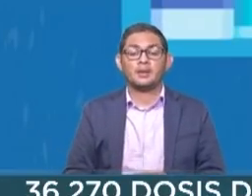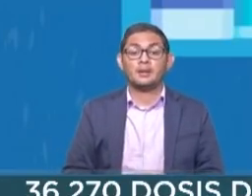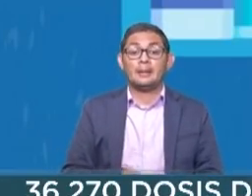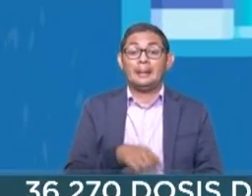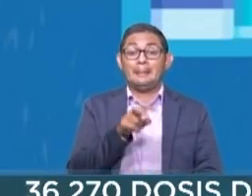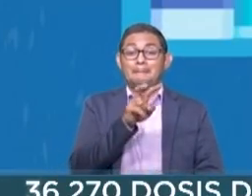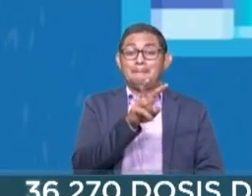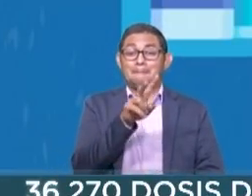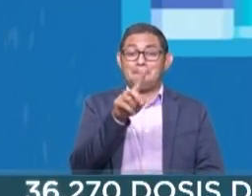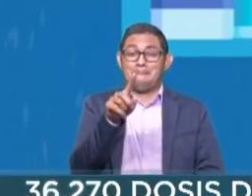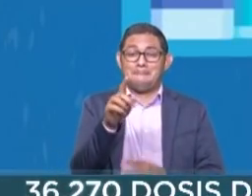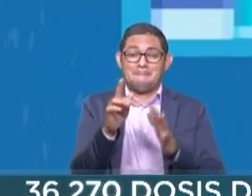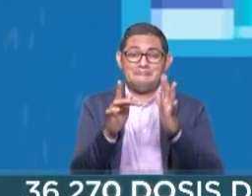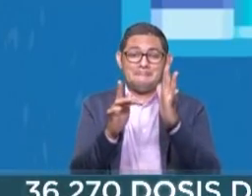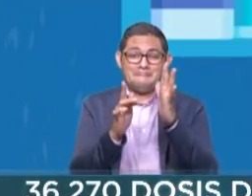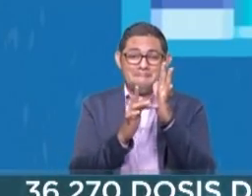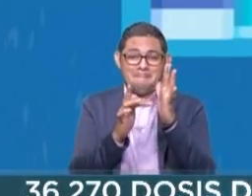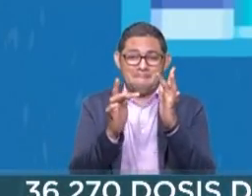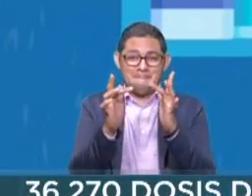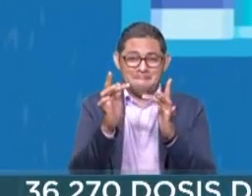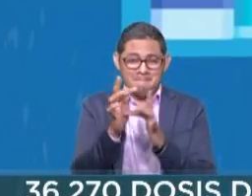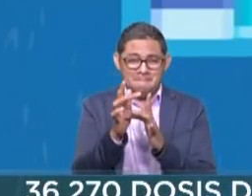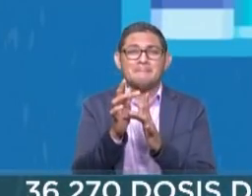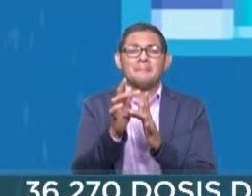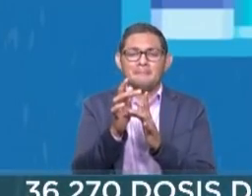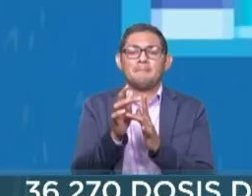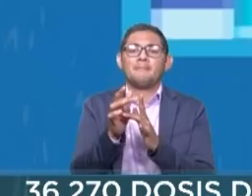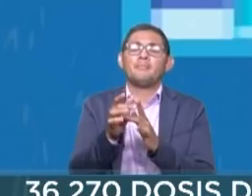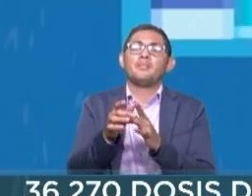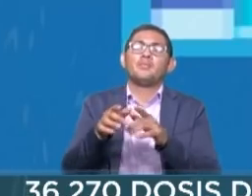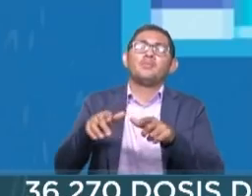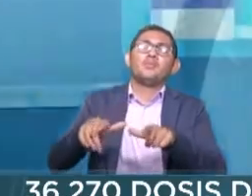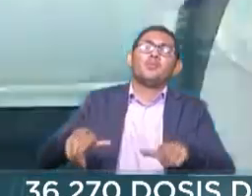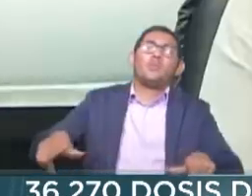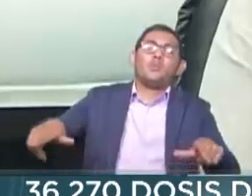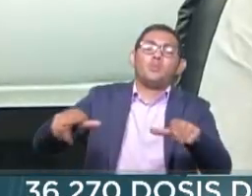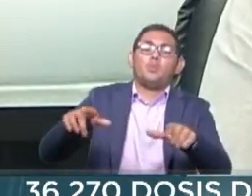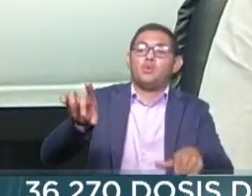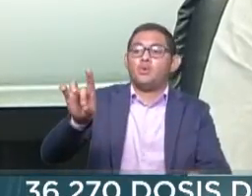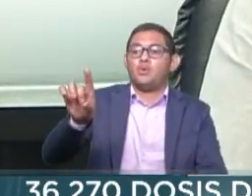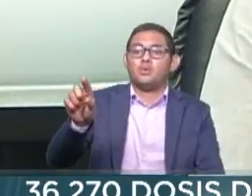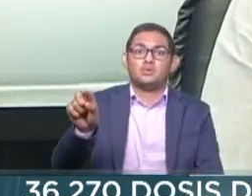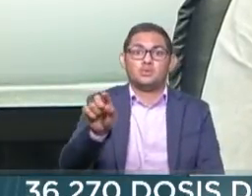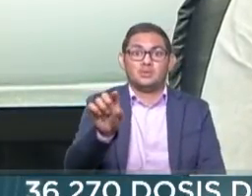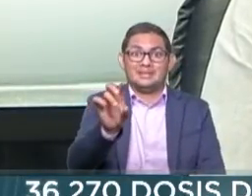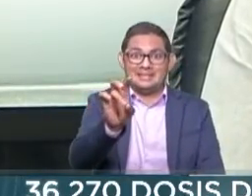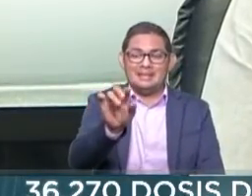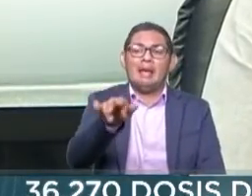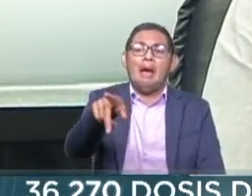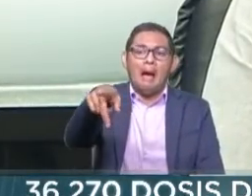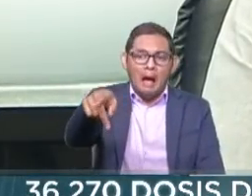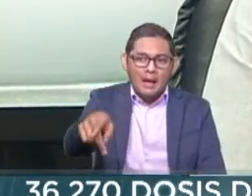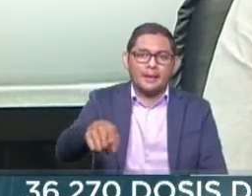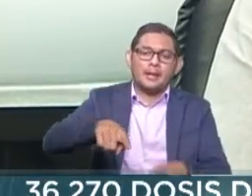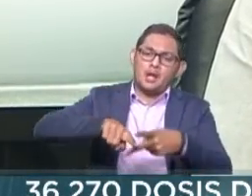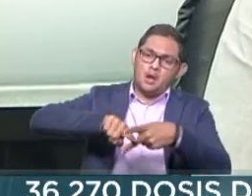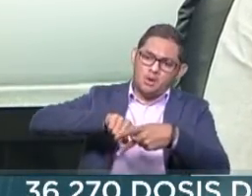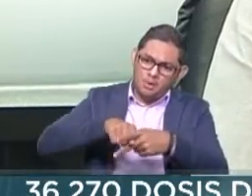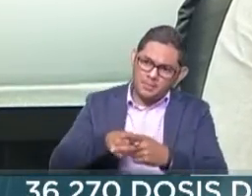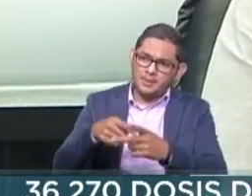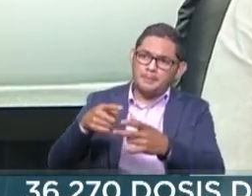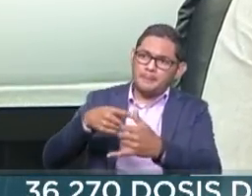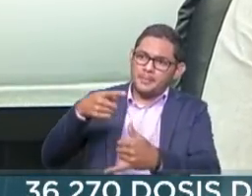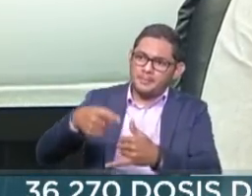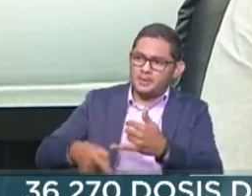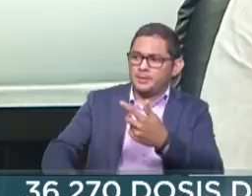de abril. Así que esta es una buena noticia, señor ministro, para todos aquellos que estaban un poco